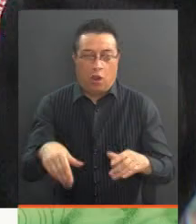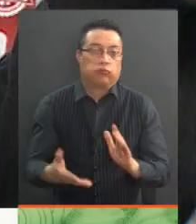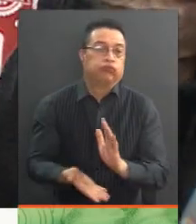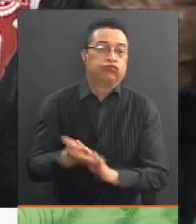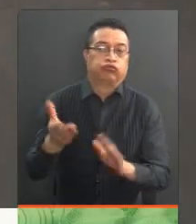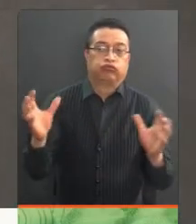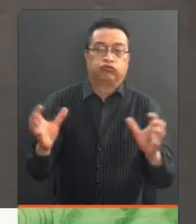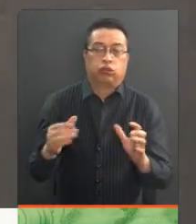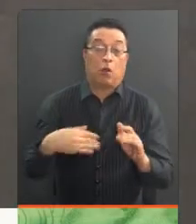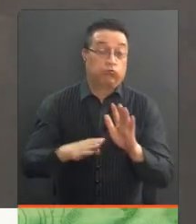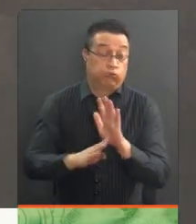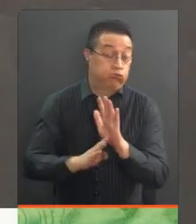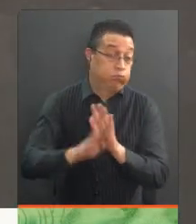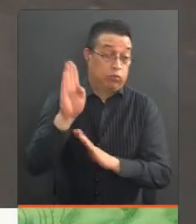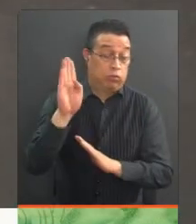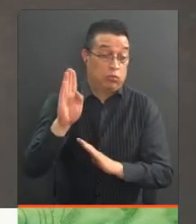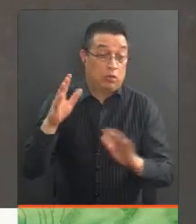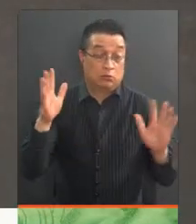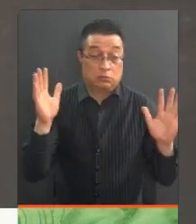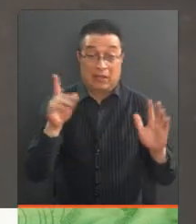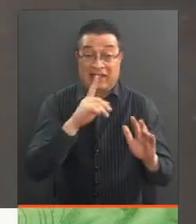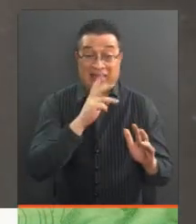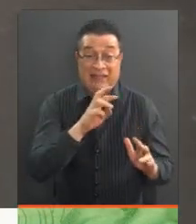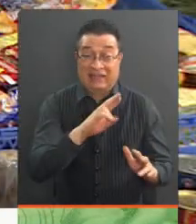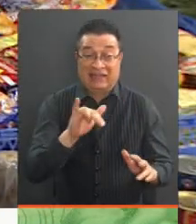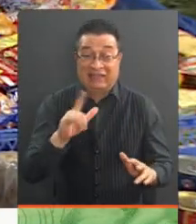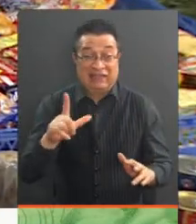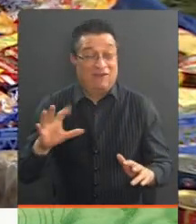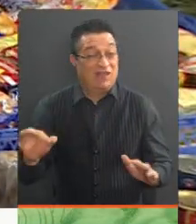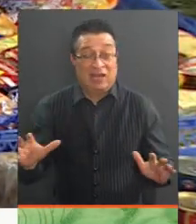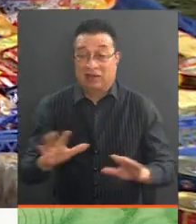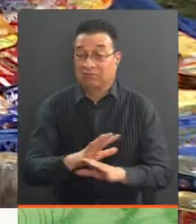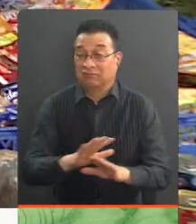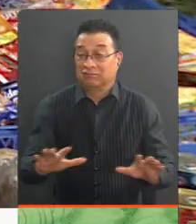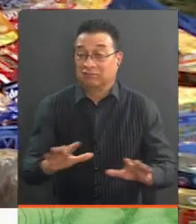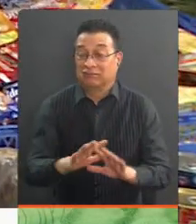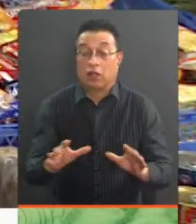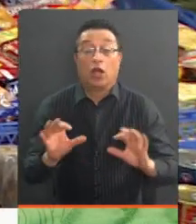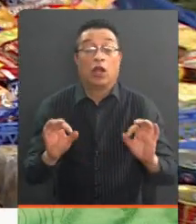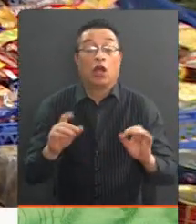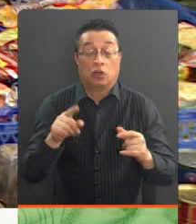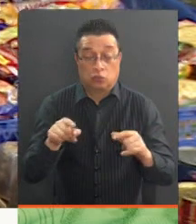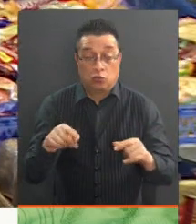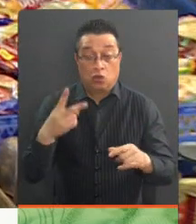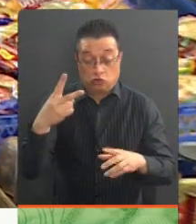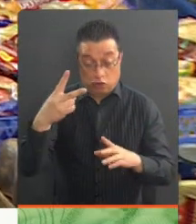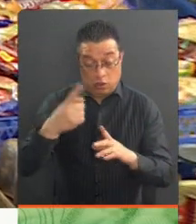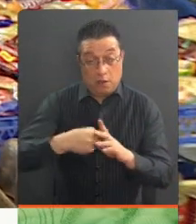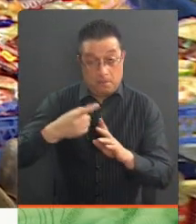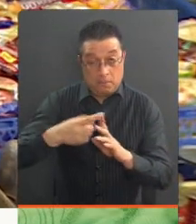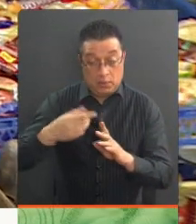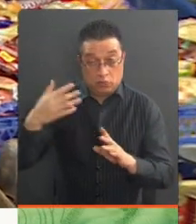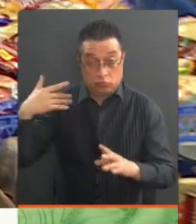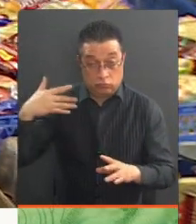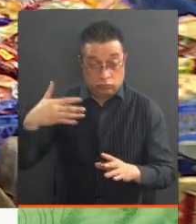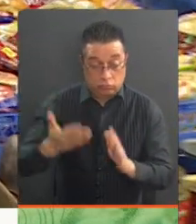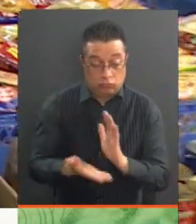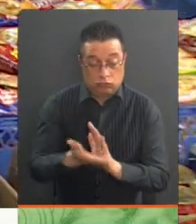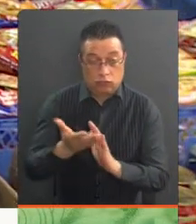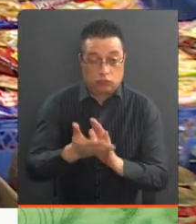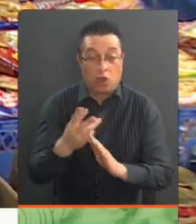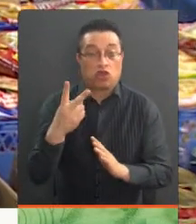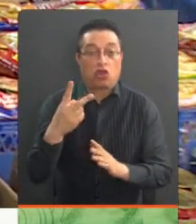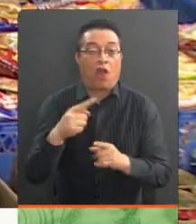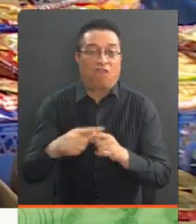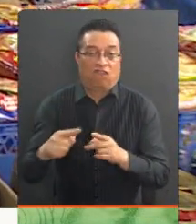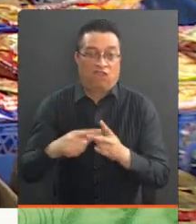que se disparó. Terrible, terrible, realmente terrible. Normalmente en estos 2 últimos meses ha subido como en